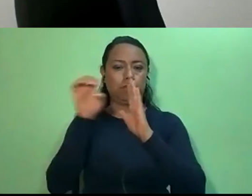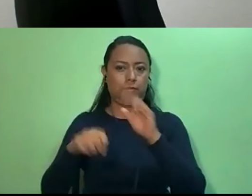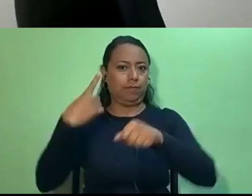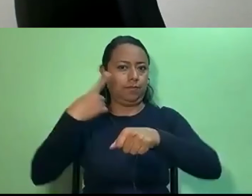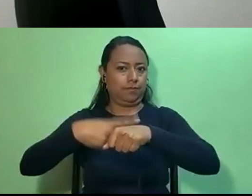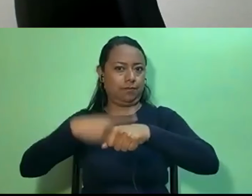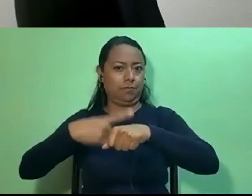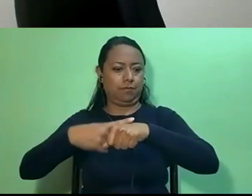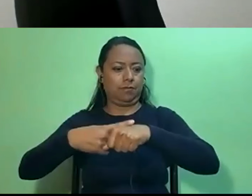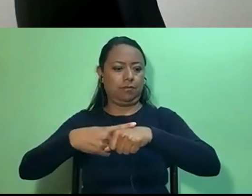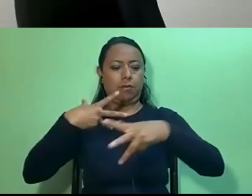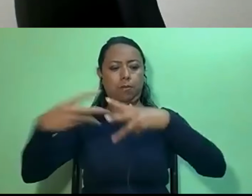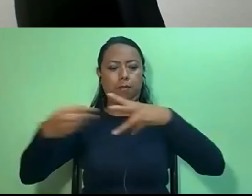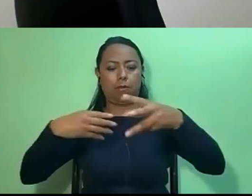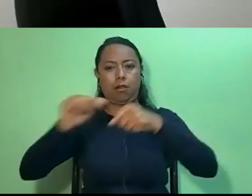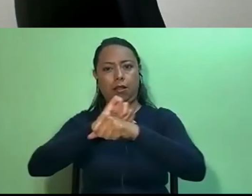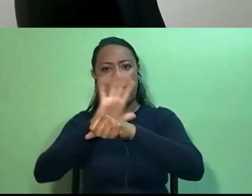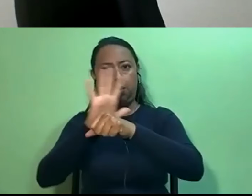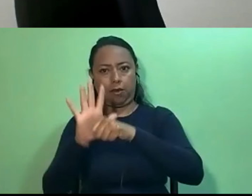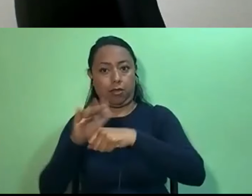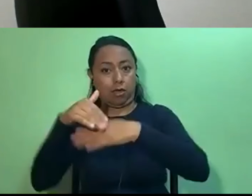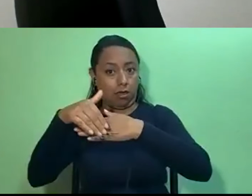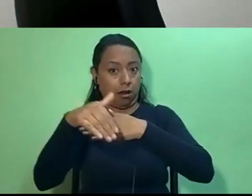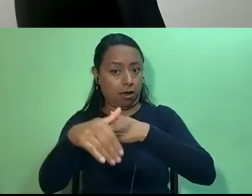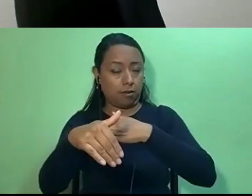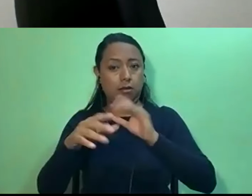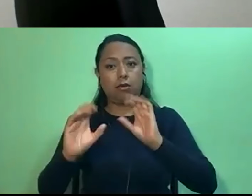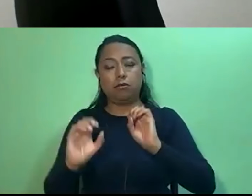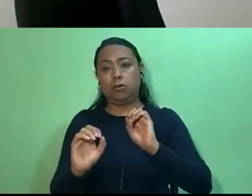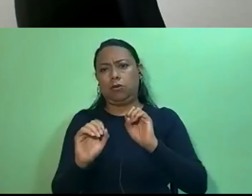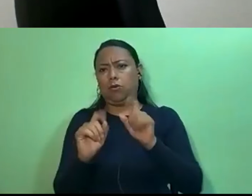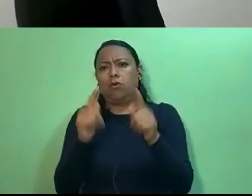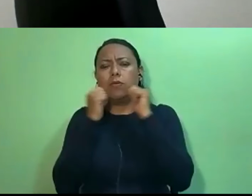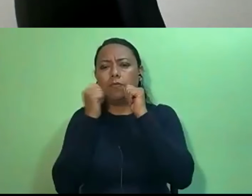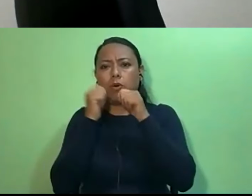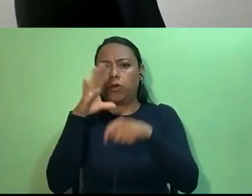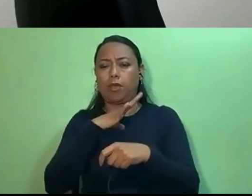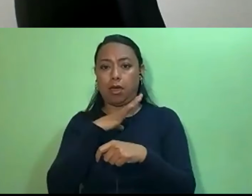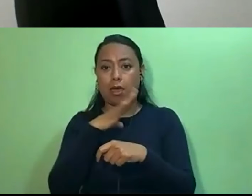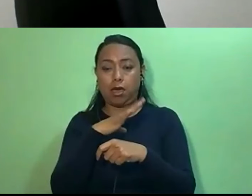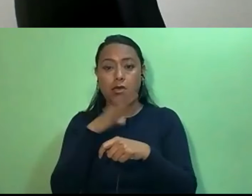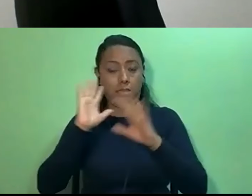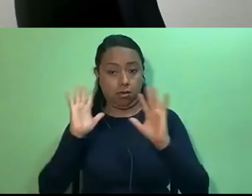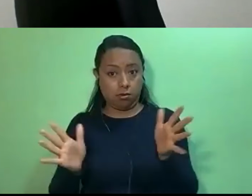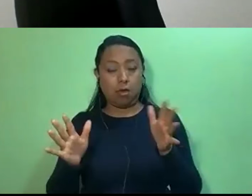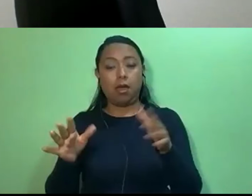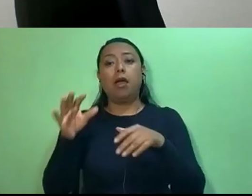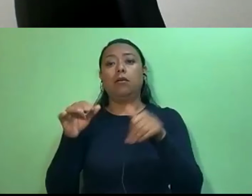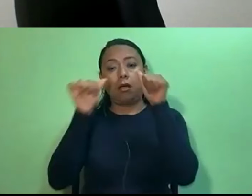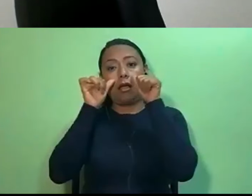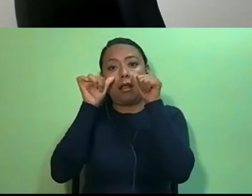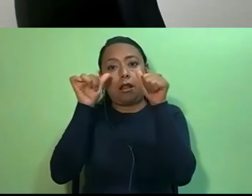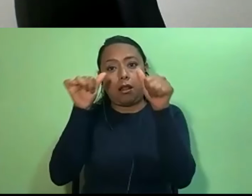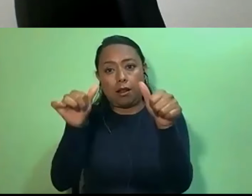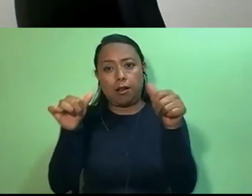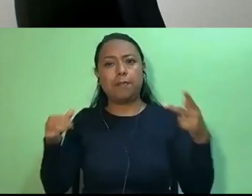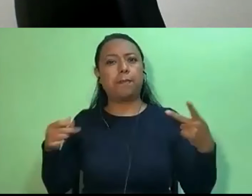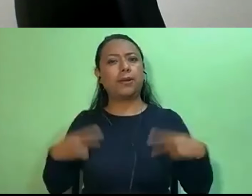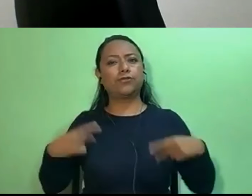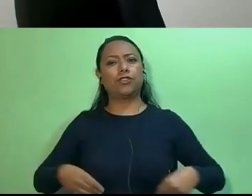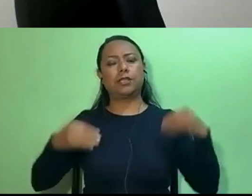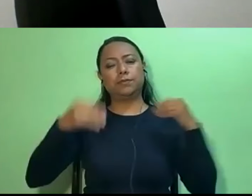y a pesar de la pandemia no se ha dejado de vincular la atención hacia los capitalinos.